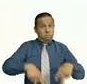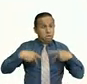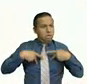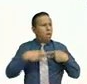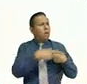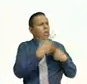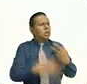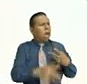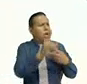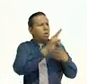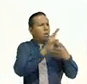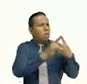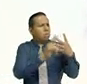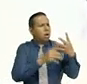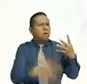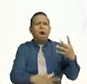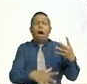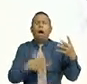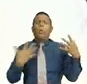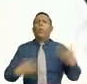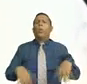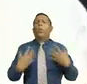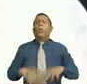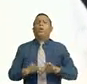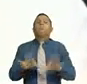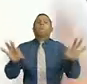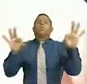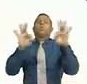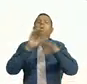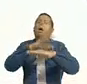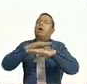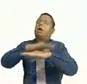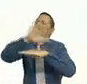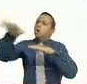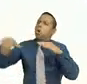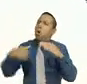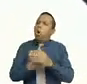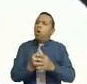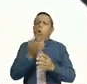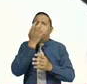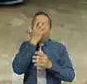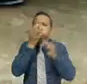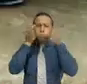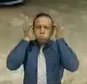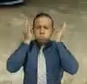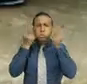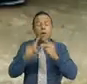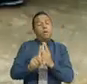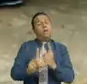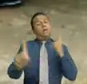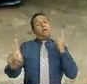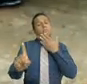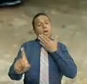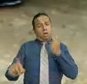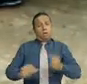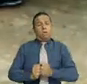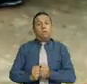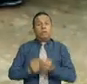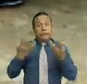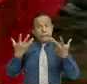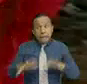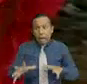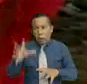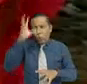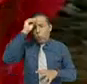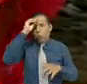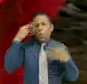por favor, tomar precauciones, la mascarilla y el distanciamiento, no nos confiemos. Ante esto, se han realizado brigadas y